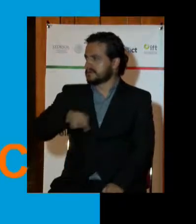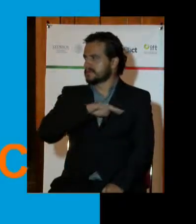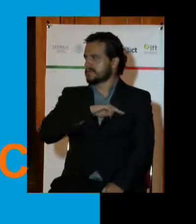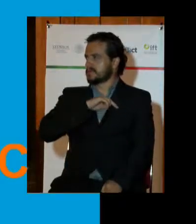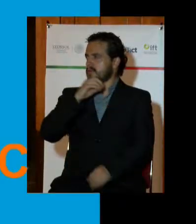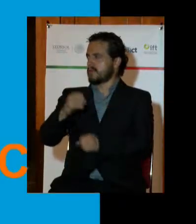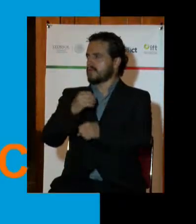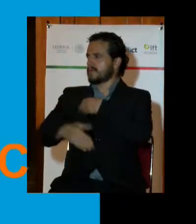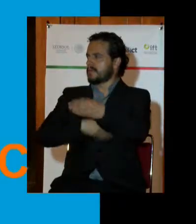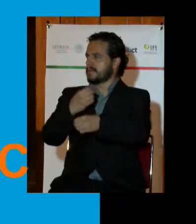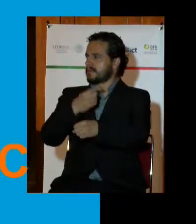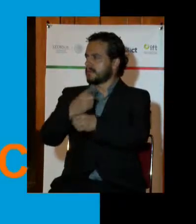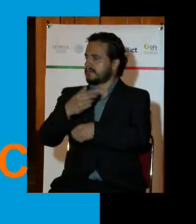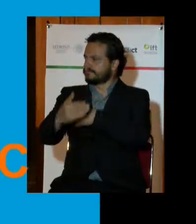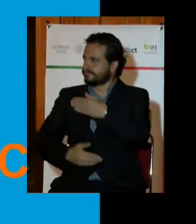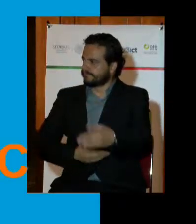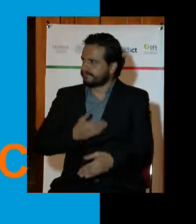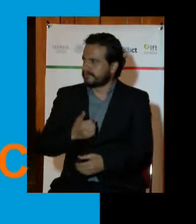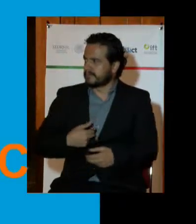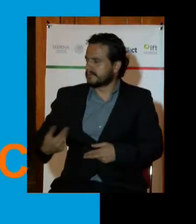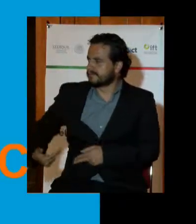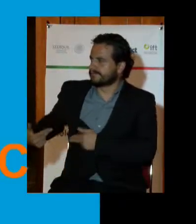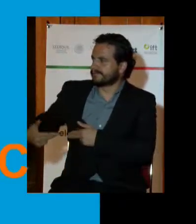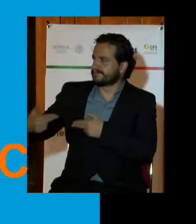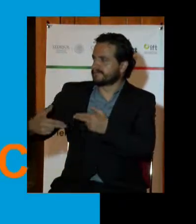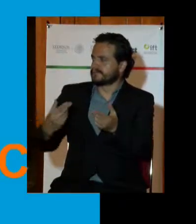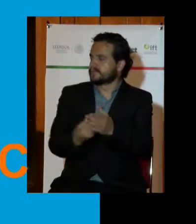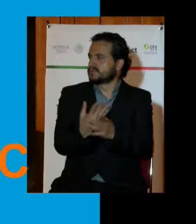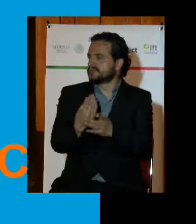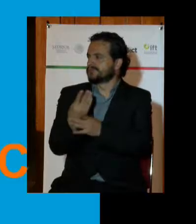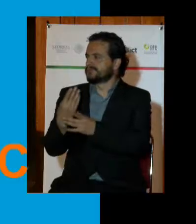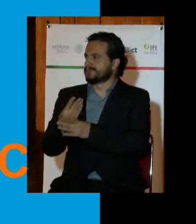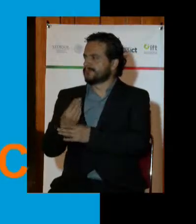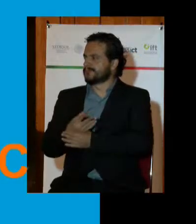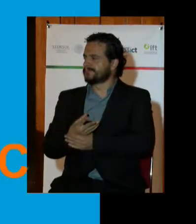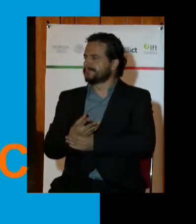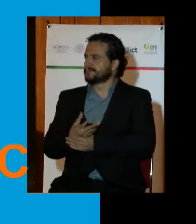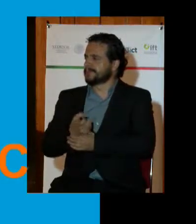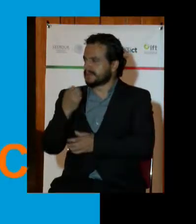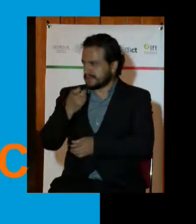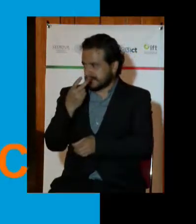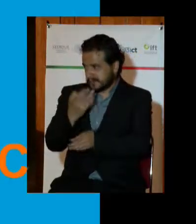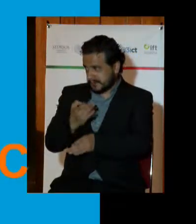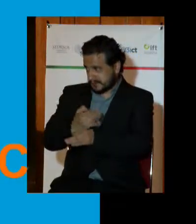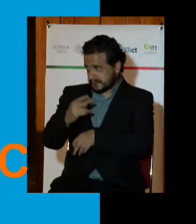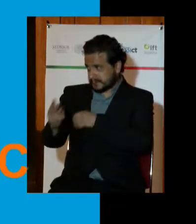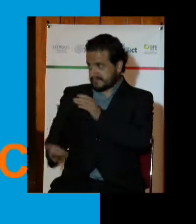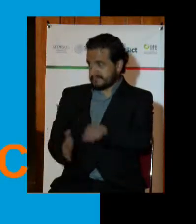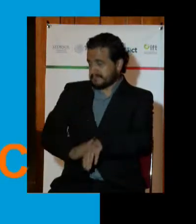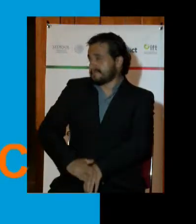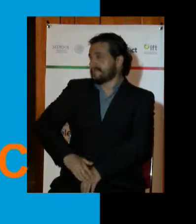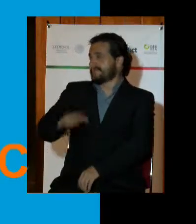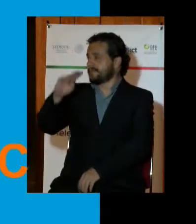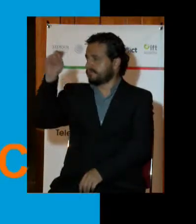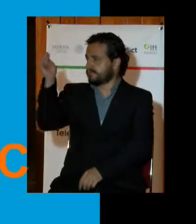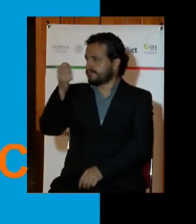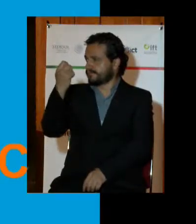recolectamos los recursos y no usamos las oportunidades y no contamos con los desafíos que las personas van